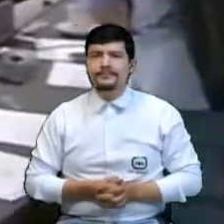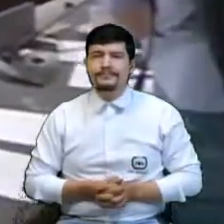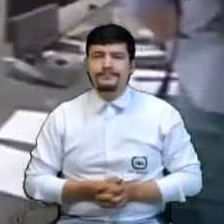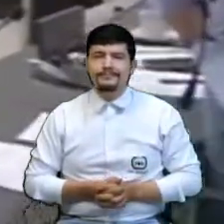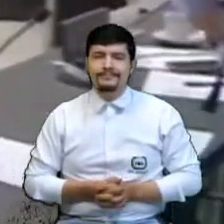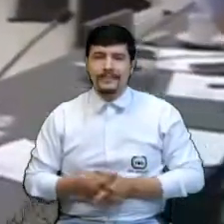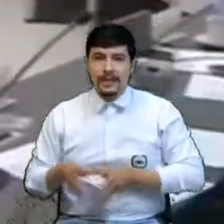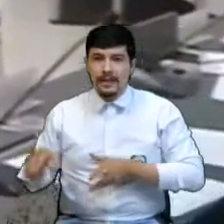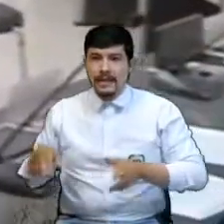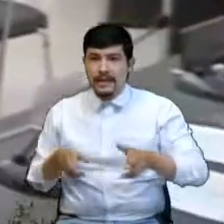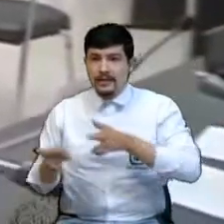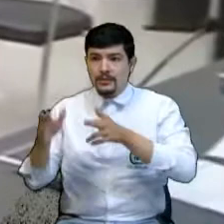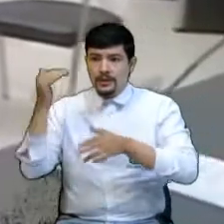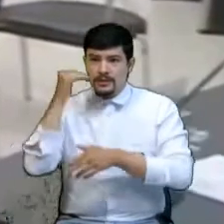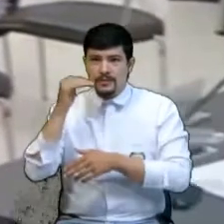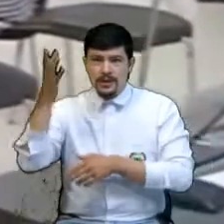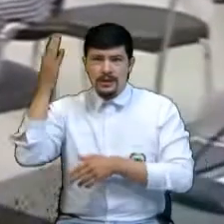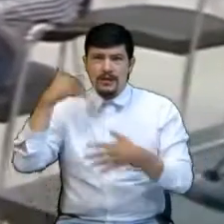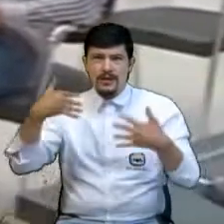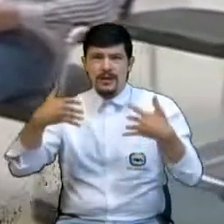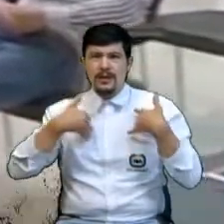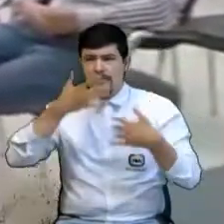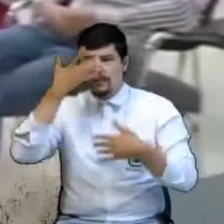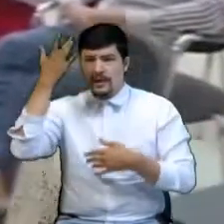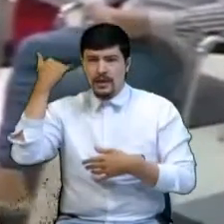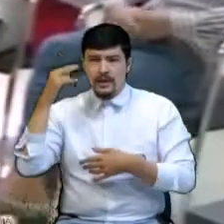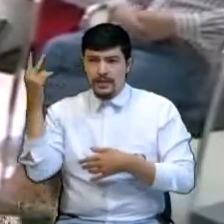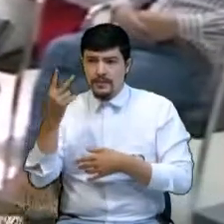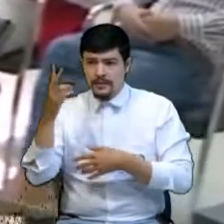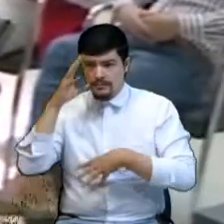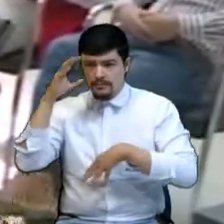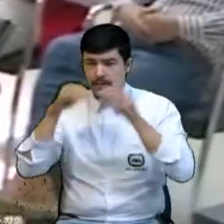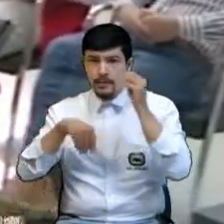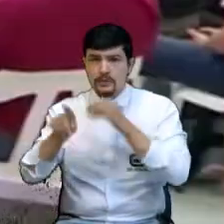La Ruta de Mujeres se quejó porque el viernes se hizo apelación,